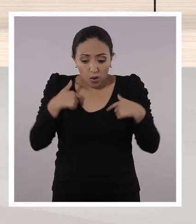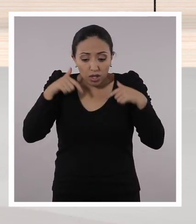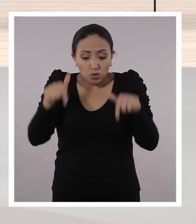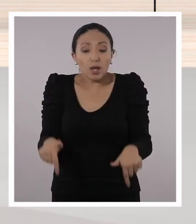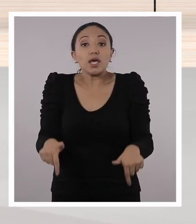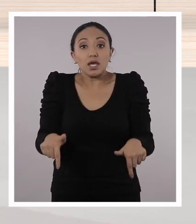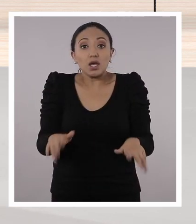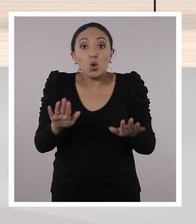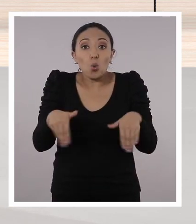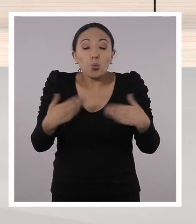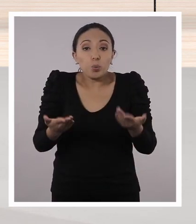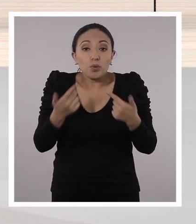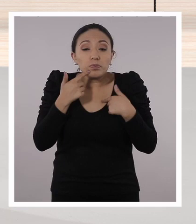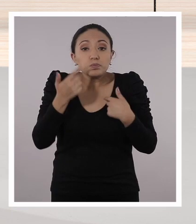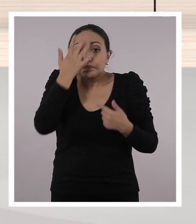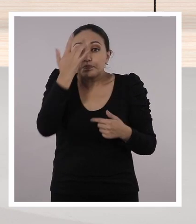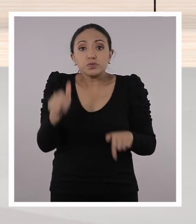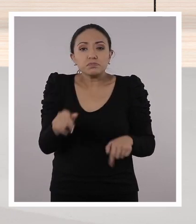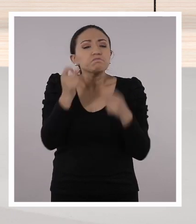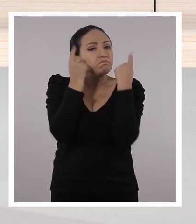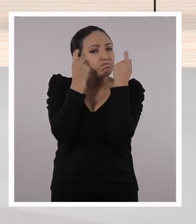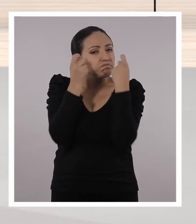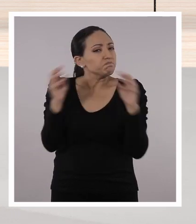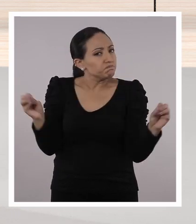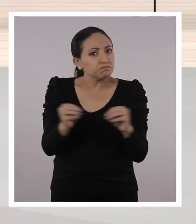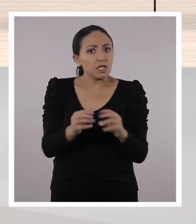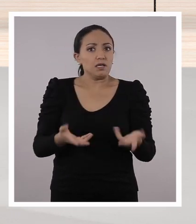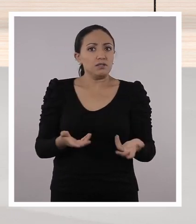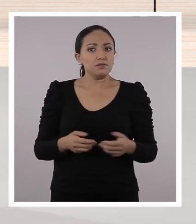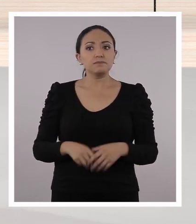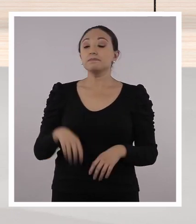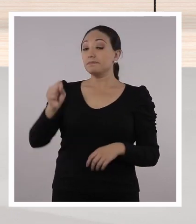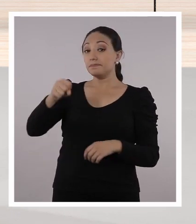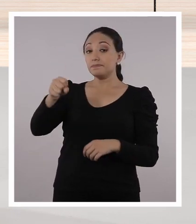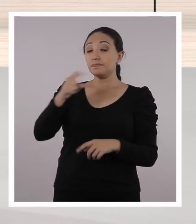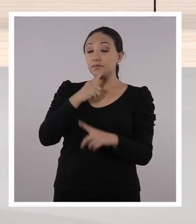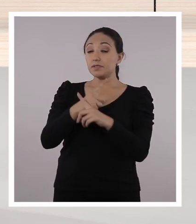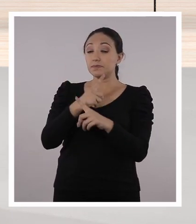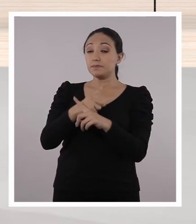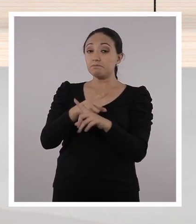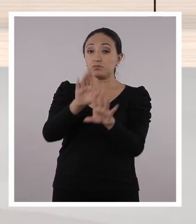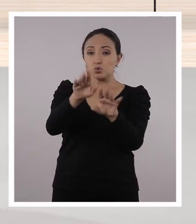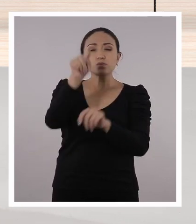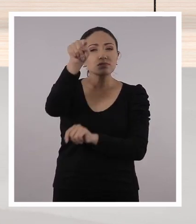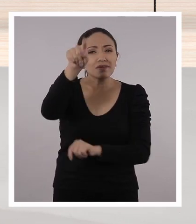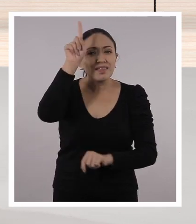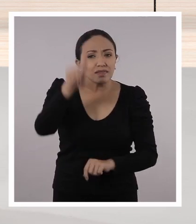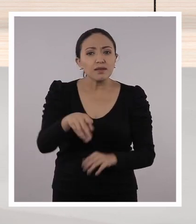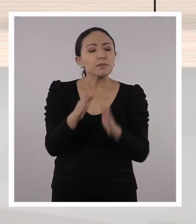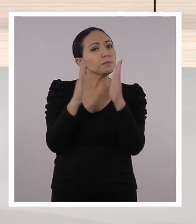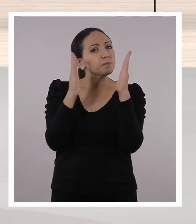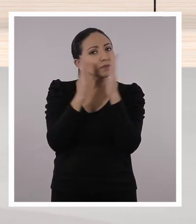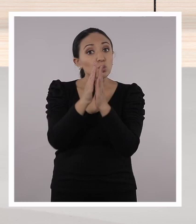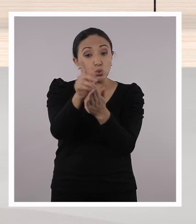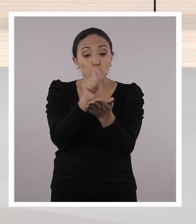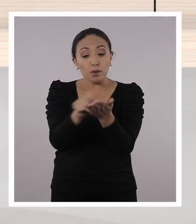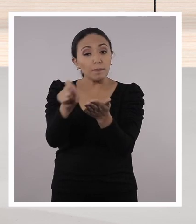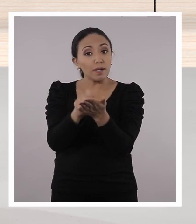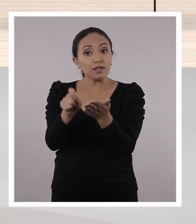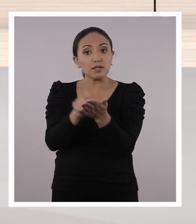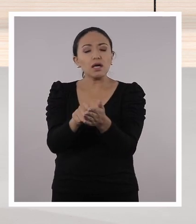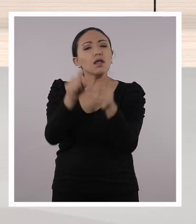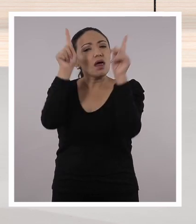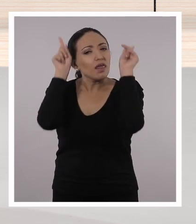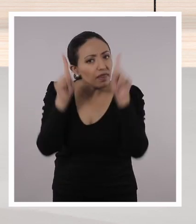aquí y ahora, en estas condiciones, y entenderlo, ¿no? Así es, Nelly. Chicos y chicas, ¿cómo les fue a ustedes? Les pedimos, completen